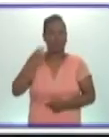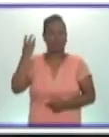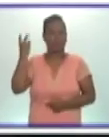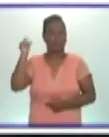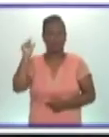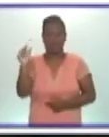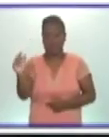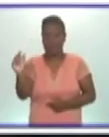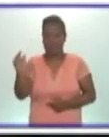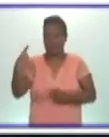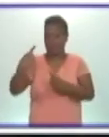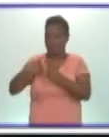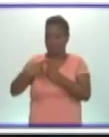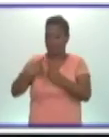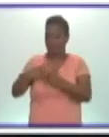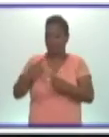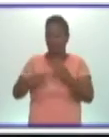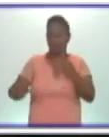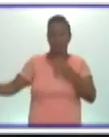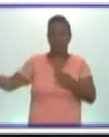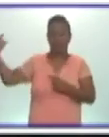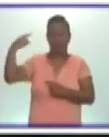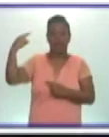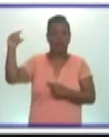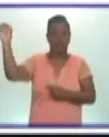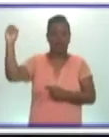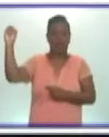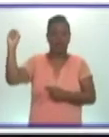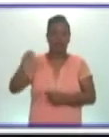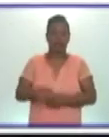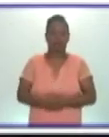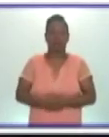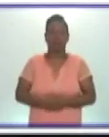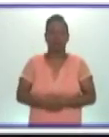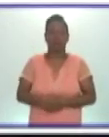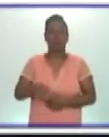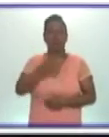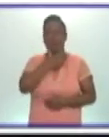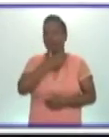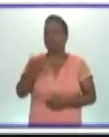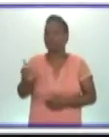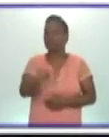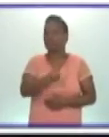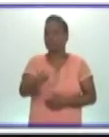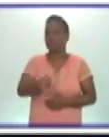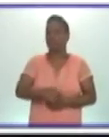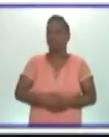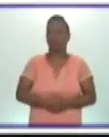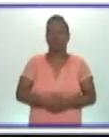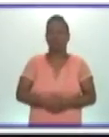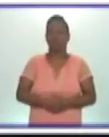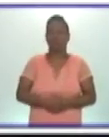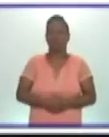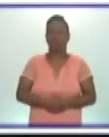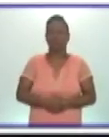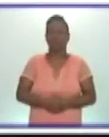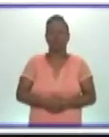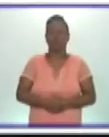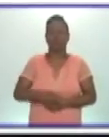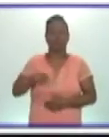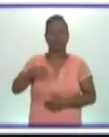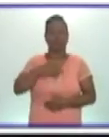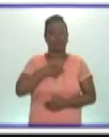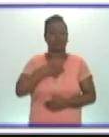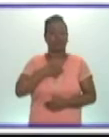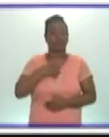la misma letra, y elevada a la misma potencia. Por lo tanto, son términos semejantes. Vamos a ver otro ejemplo. Aquí tengo